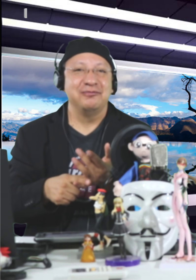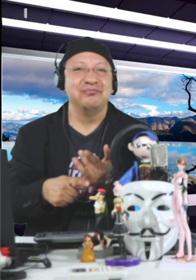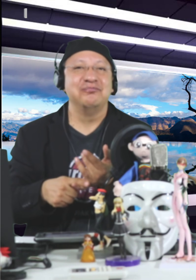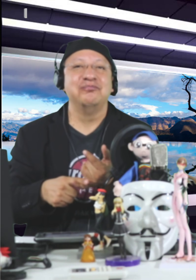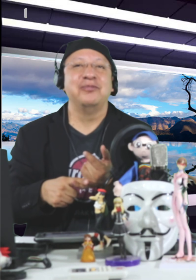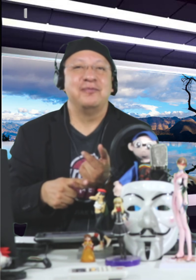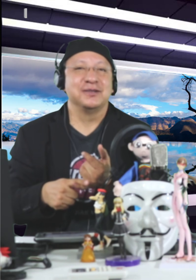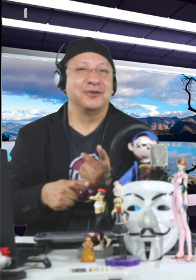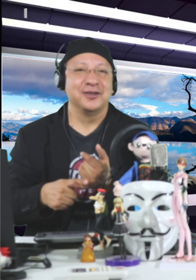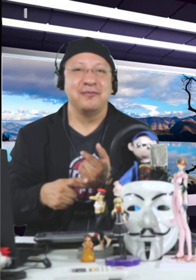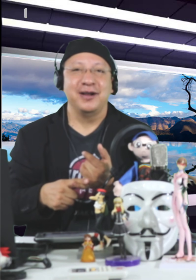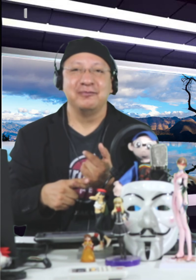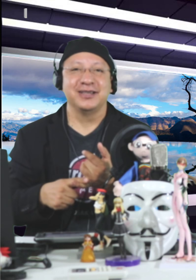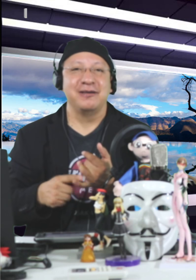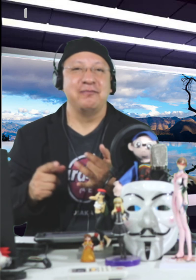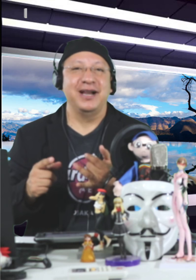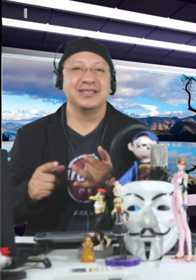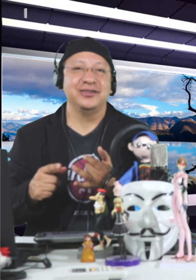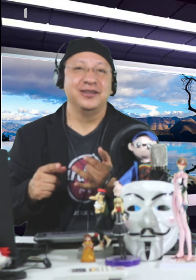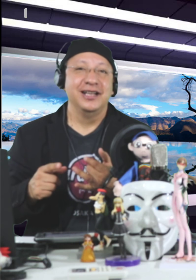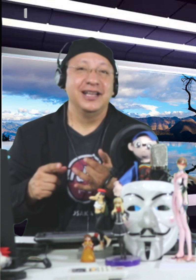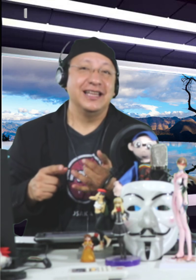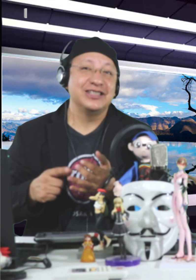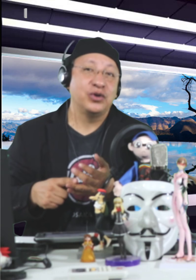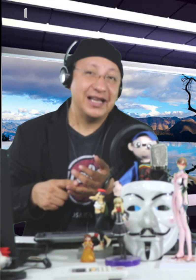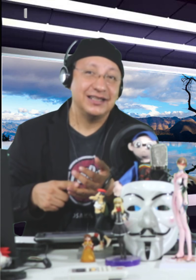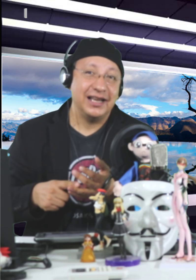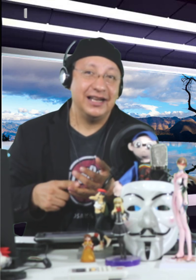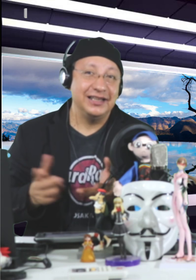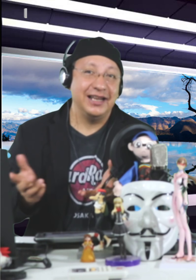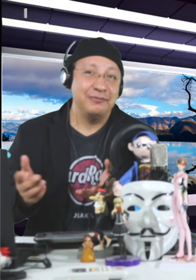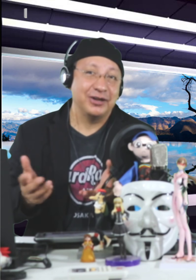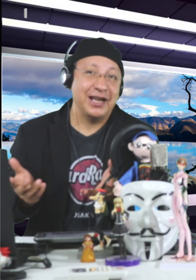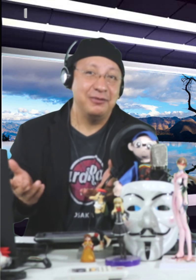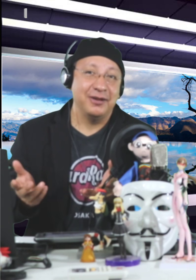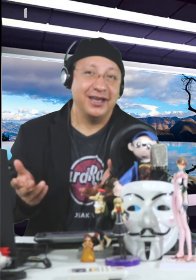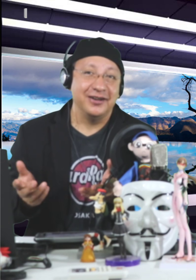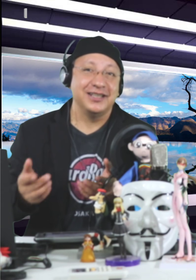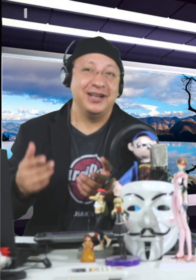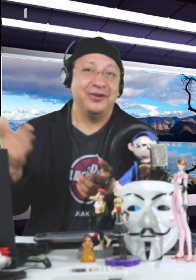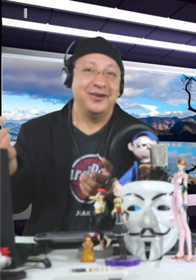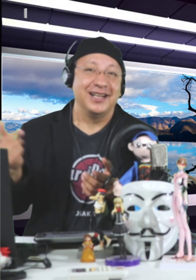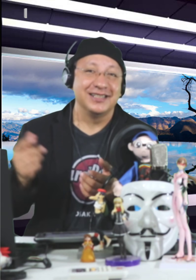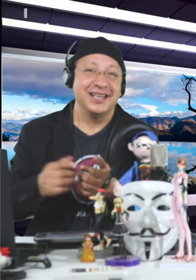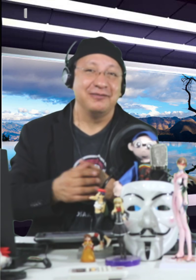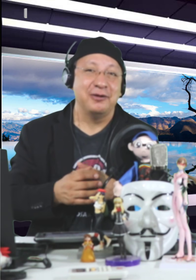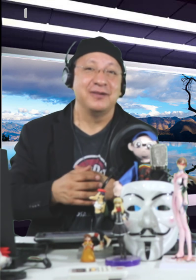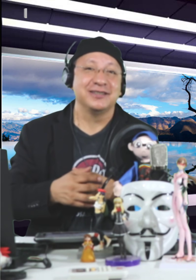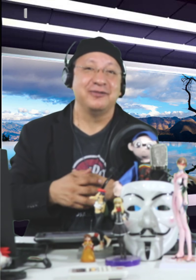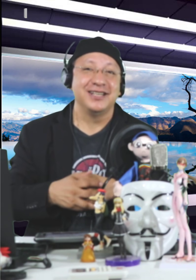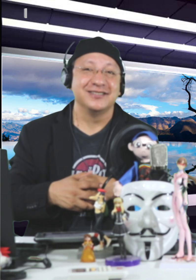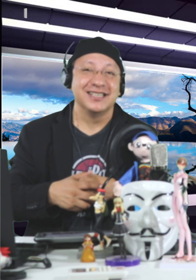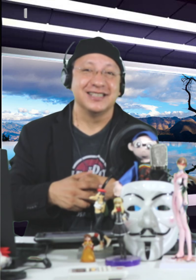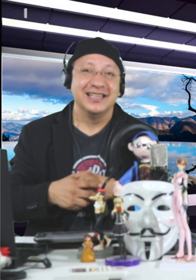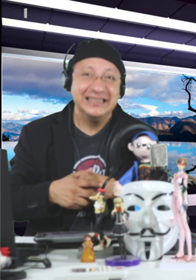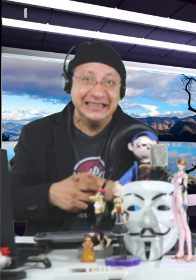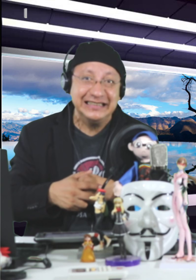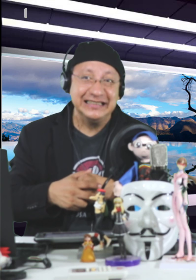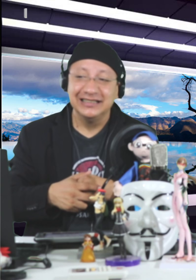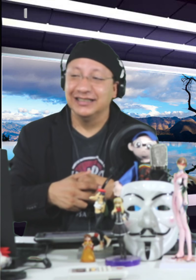echar bombas molotov a la puerta del palacio, de su casa, literal, porque ahí vive. O sea, le fueron a echar bombas afuera de su